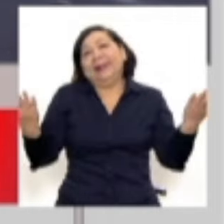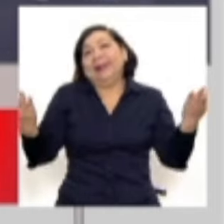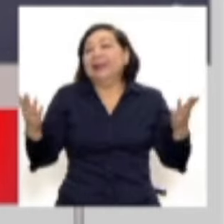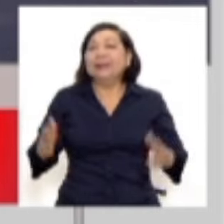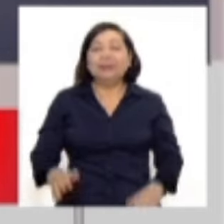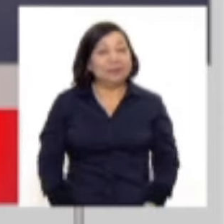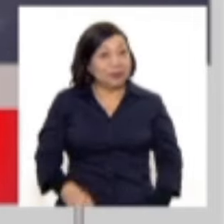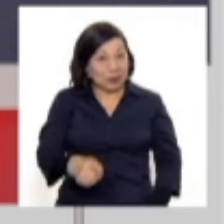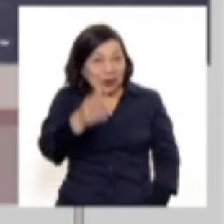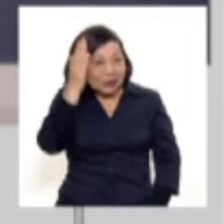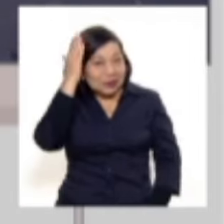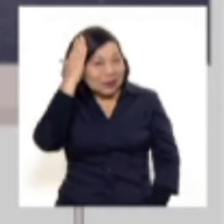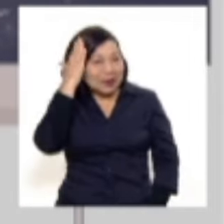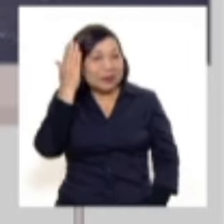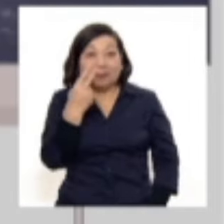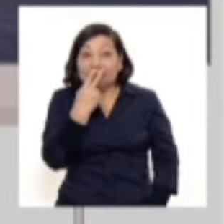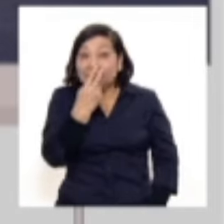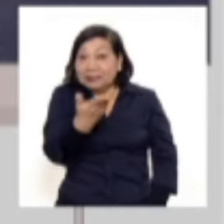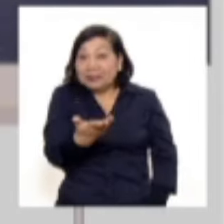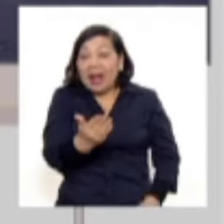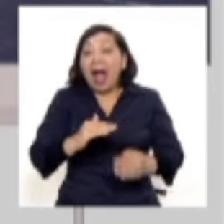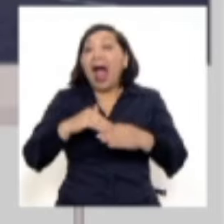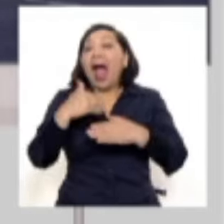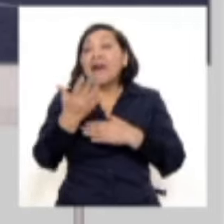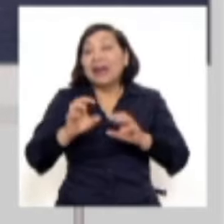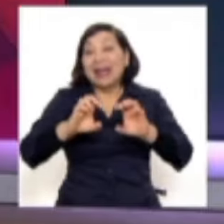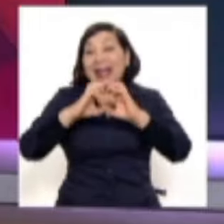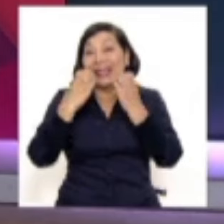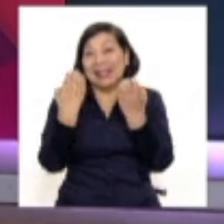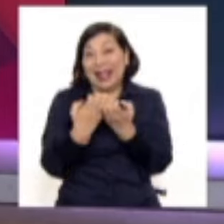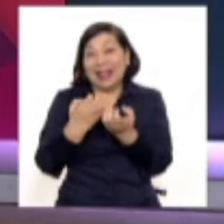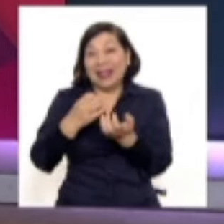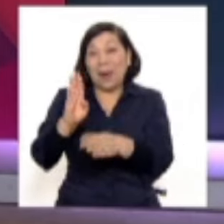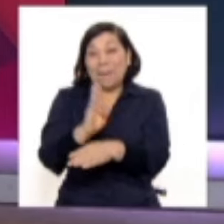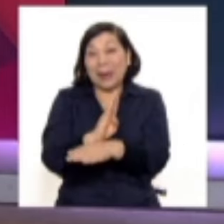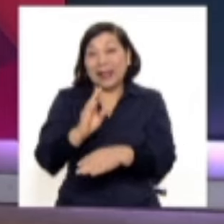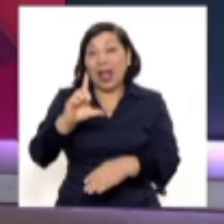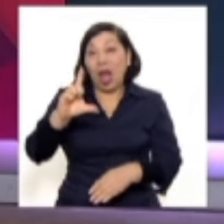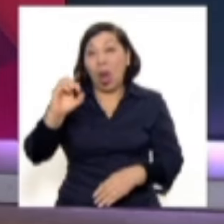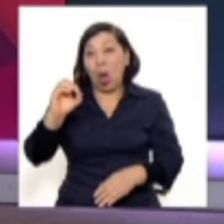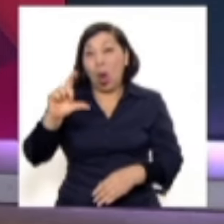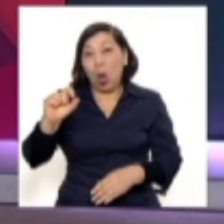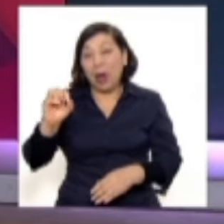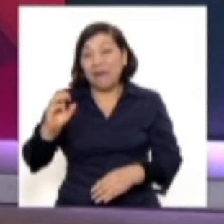celebraciones. Muy bien, ya lo saben, así se encuentran los exteriores del estadio Lolo Fernández para